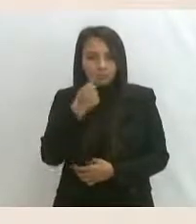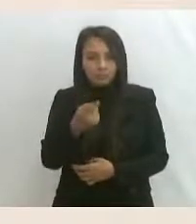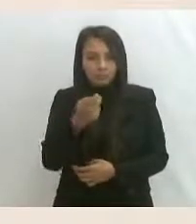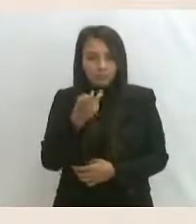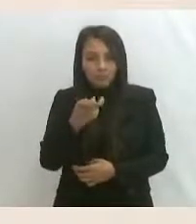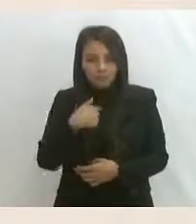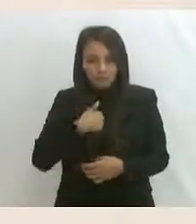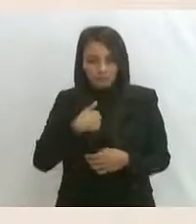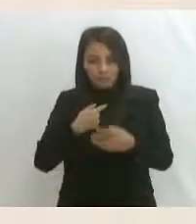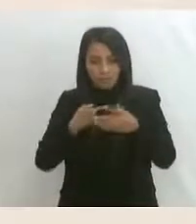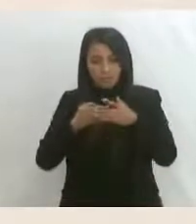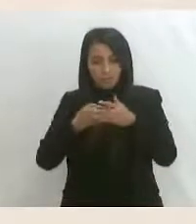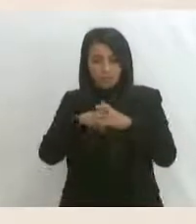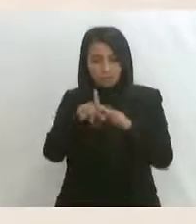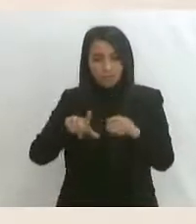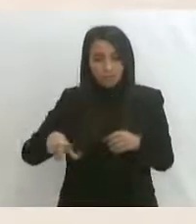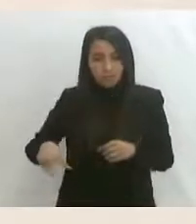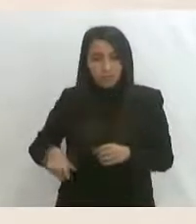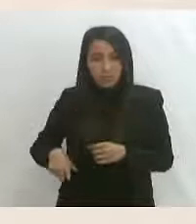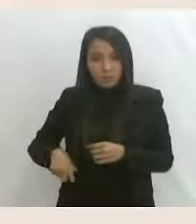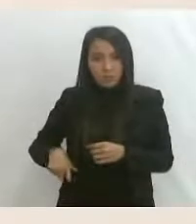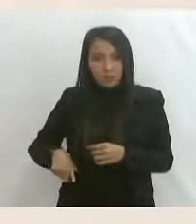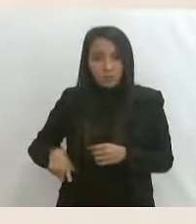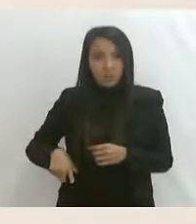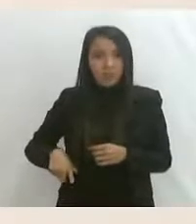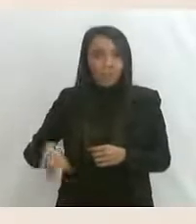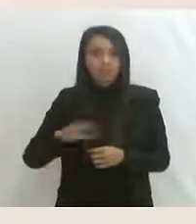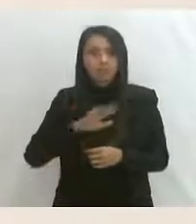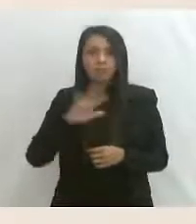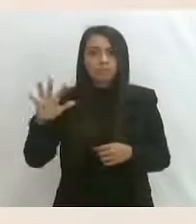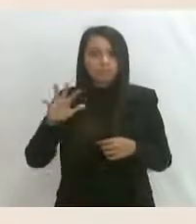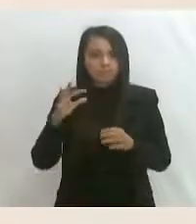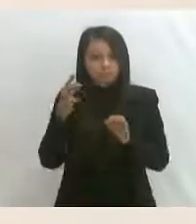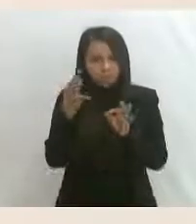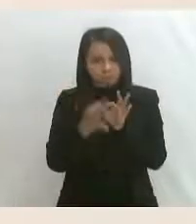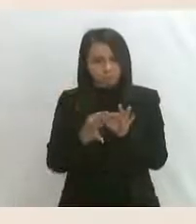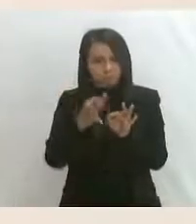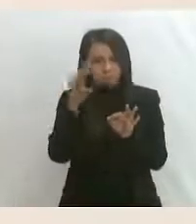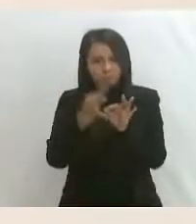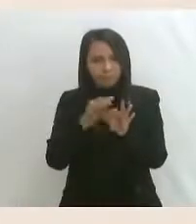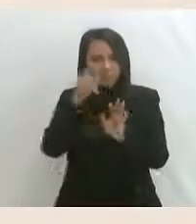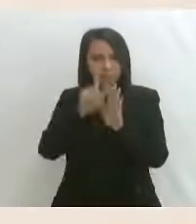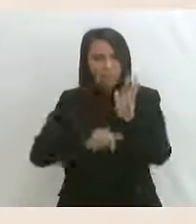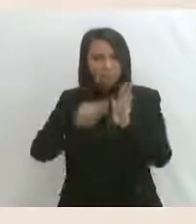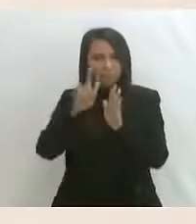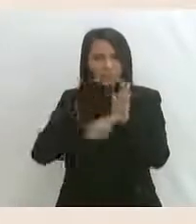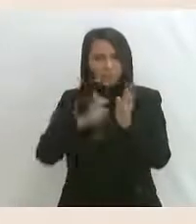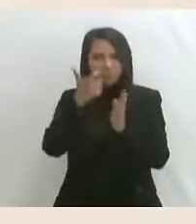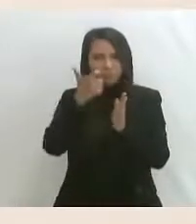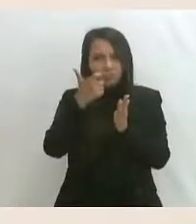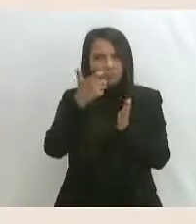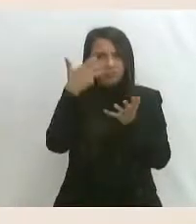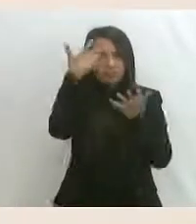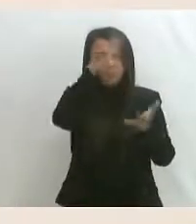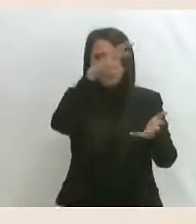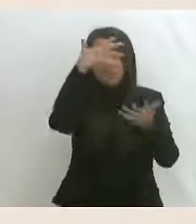en el gobierno se les han entregado de manera puntual y no le debemos nada